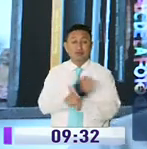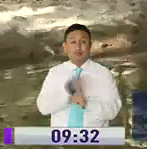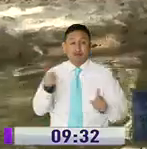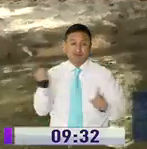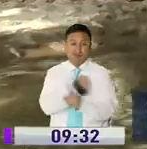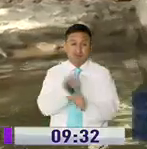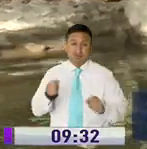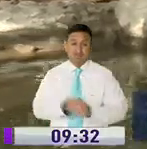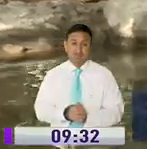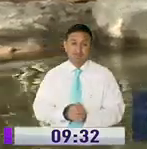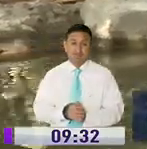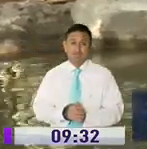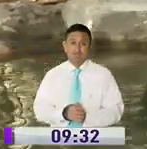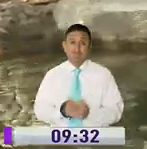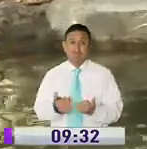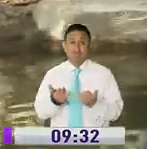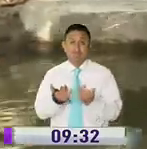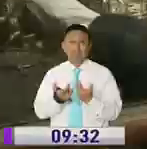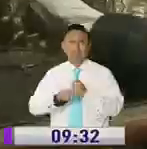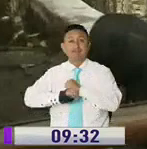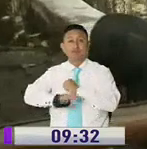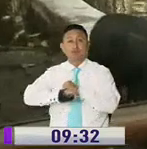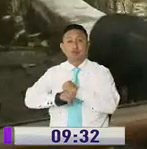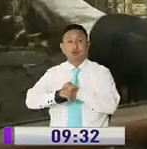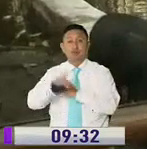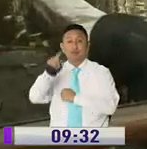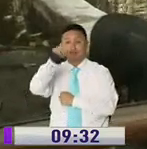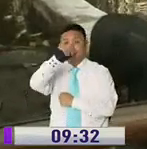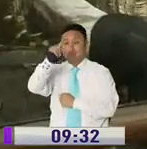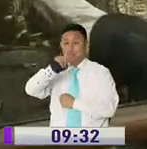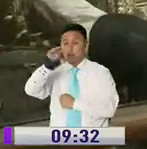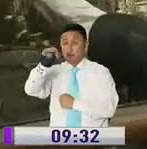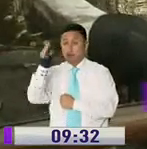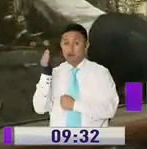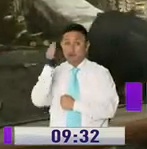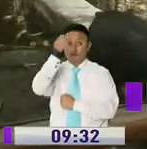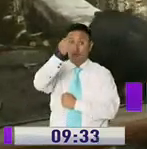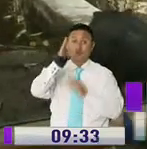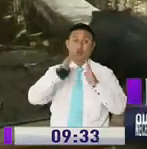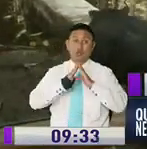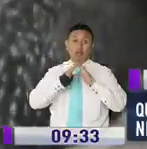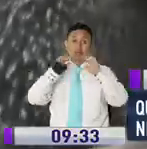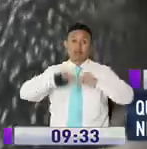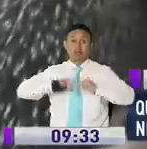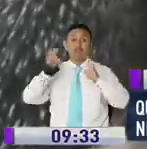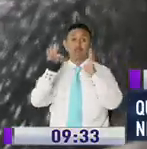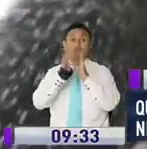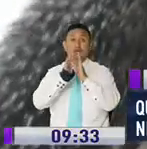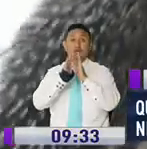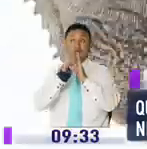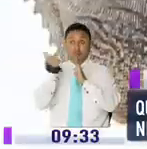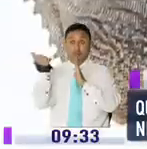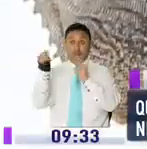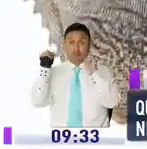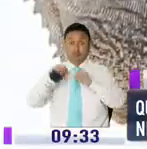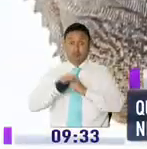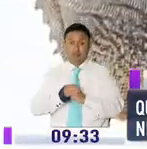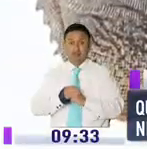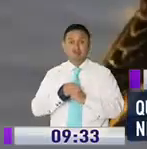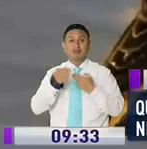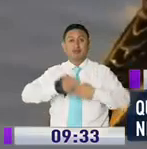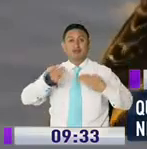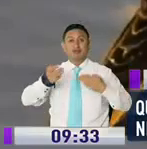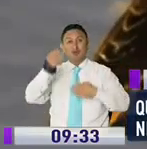mascotización. Por lo cual, se impulsa la campaña El Suba a tu Casa, en el cual a través de las redes sociales del zoológico se entrega